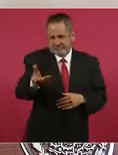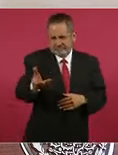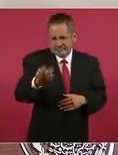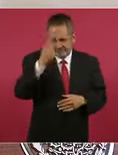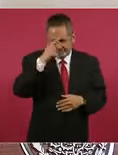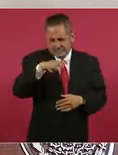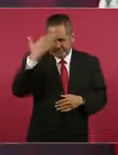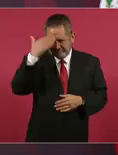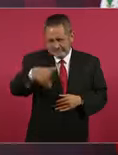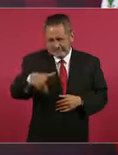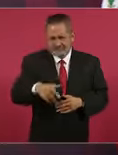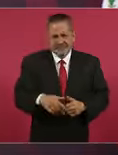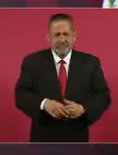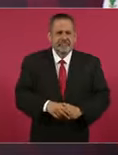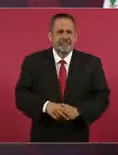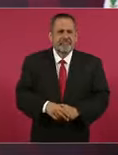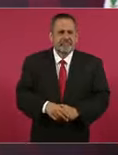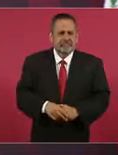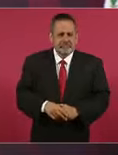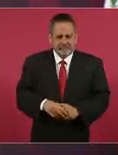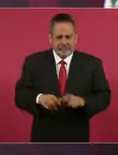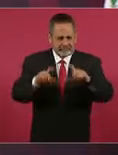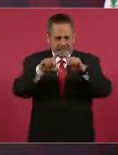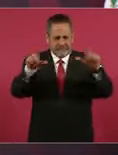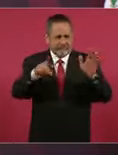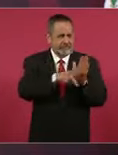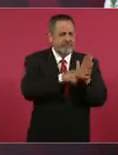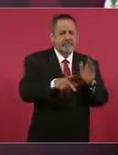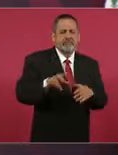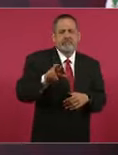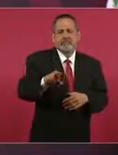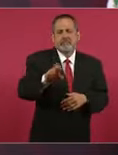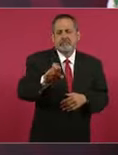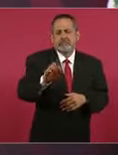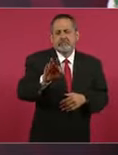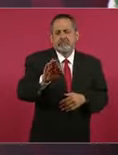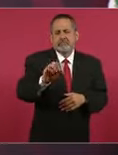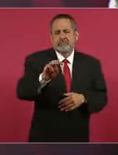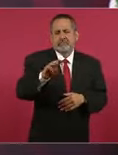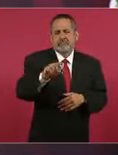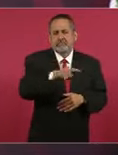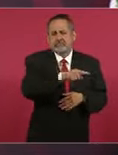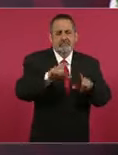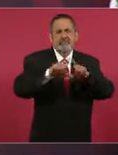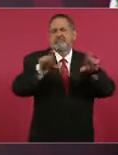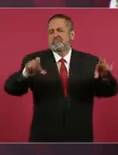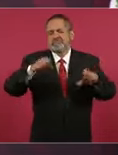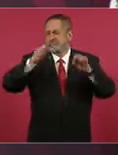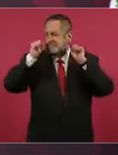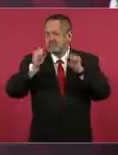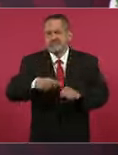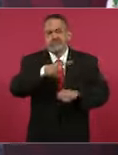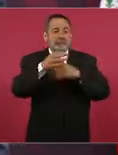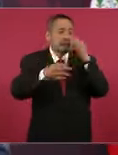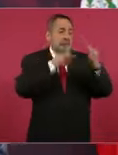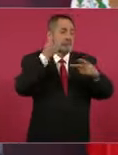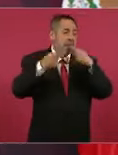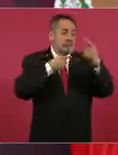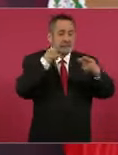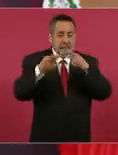¿sí? ¿Sí? ¿La del Reforma?